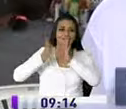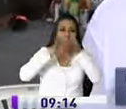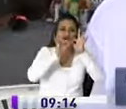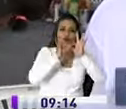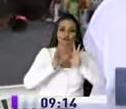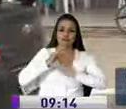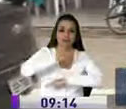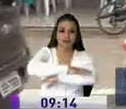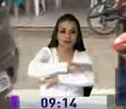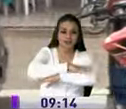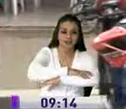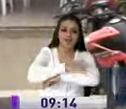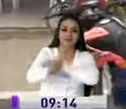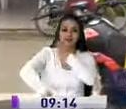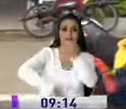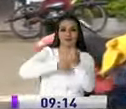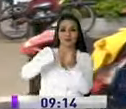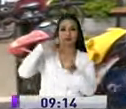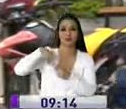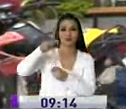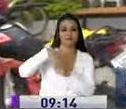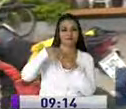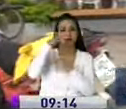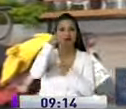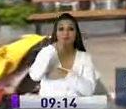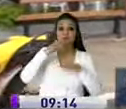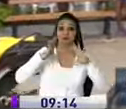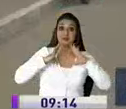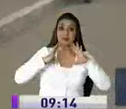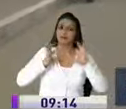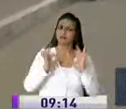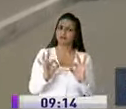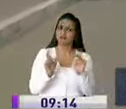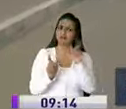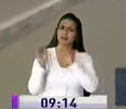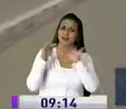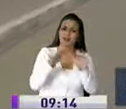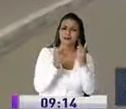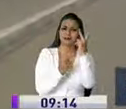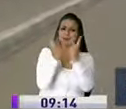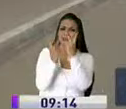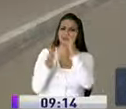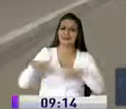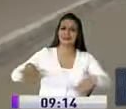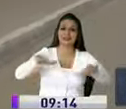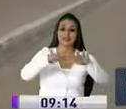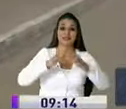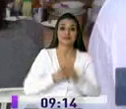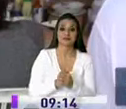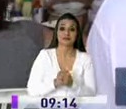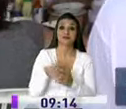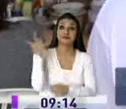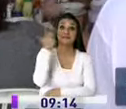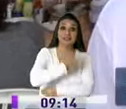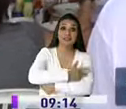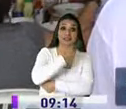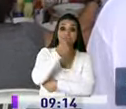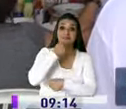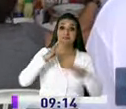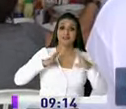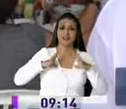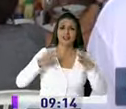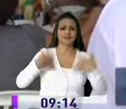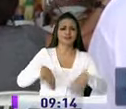desarrollo turístico de nuestra comunidad. Durante este feriado hemos tenido una buena afluencia de turistas dentro de nuestra comunidad. Es el tercer día y pienso que ha sido un